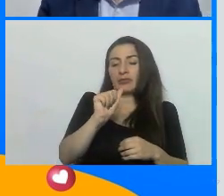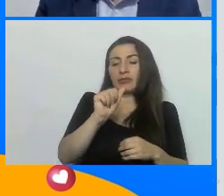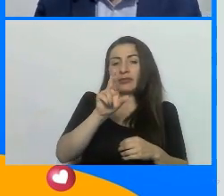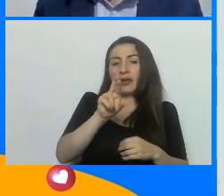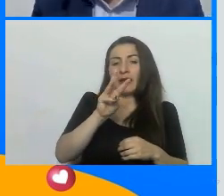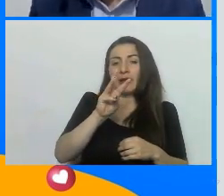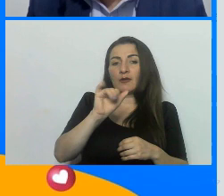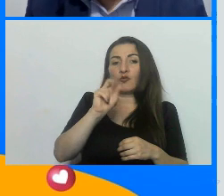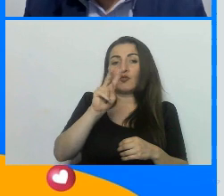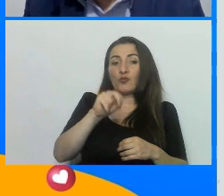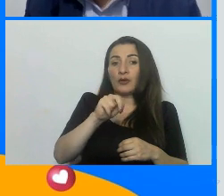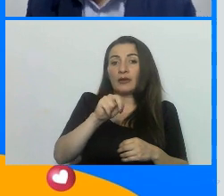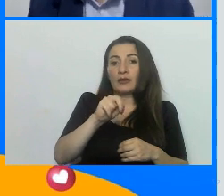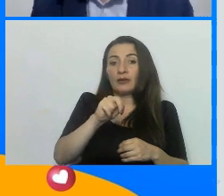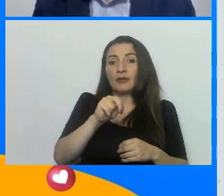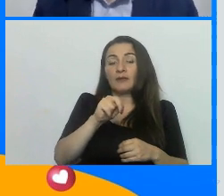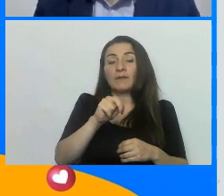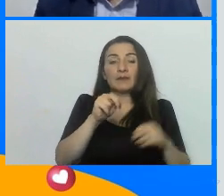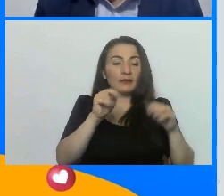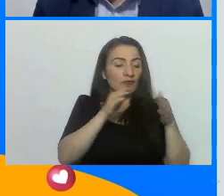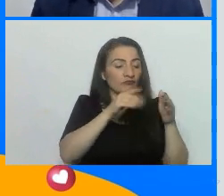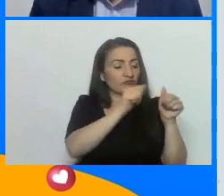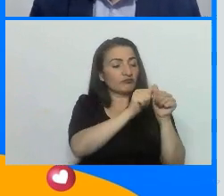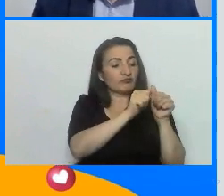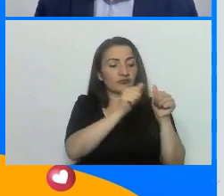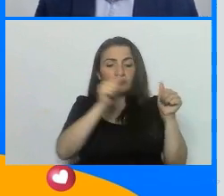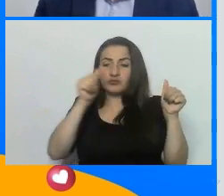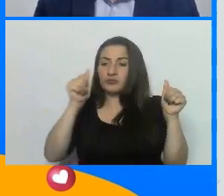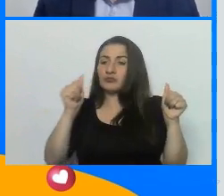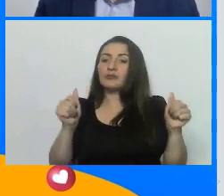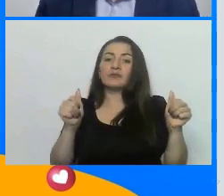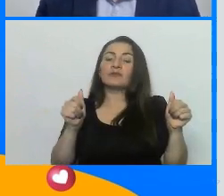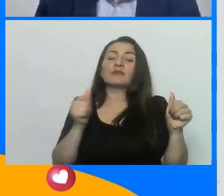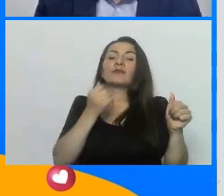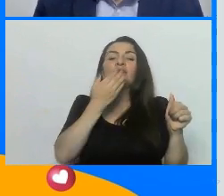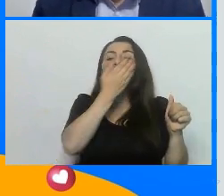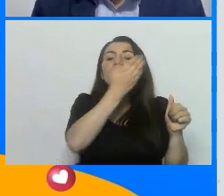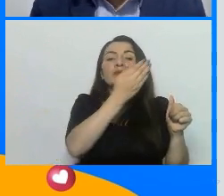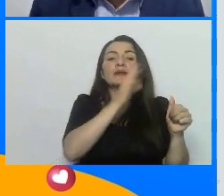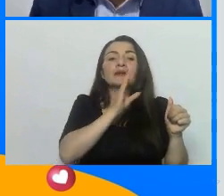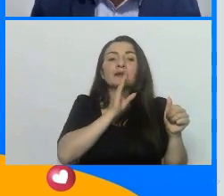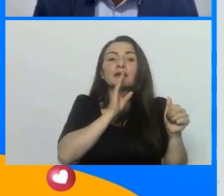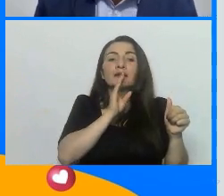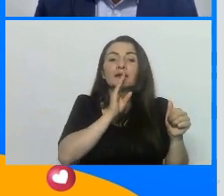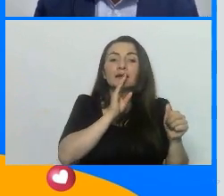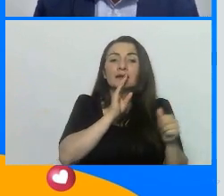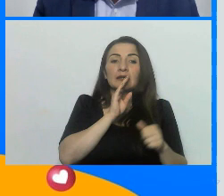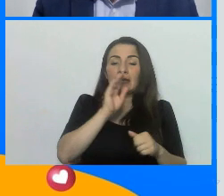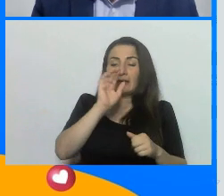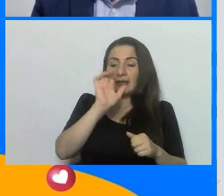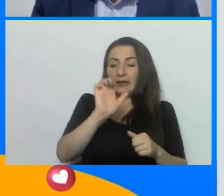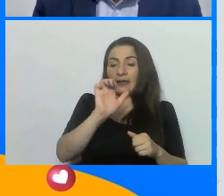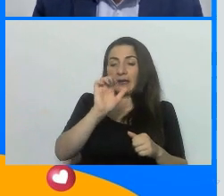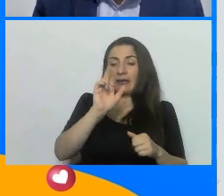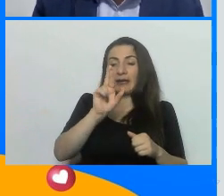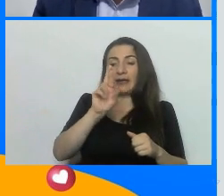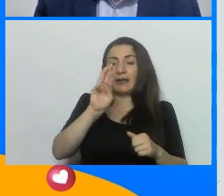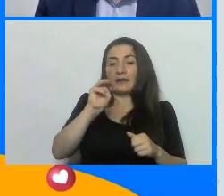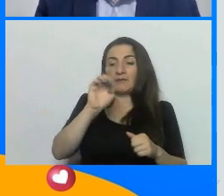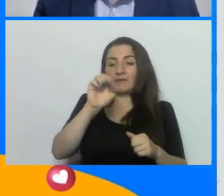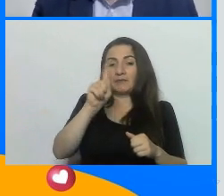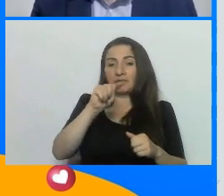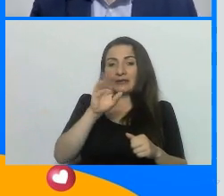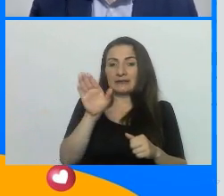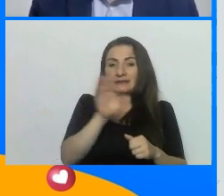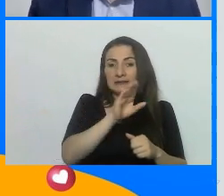terminar, y bueno, para terminar esta línea del tiempo, ¿sí?, está Ernest Haeckel, ¿sí? Como vamos a hablar de